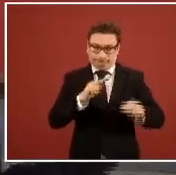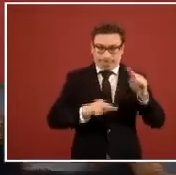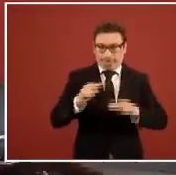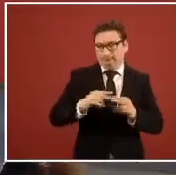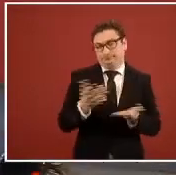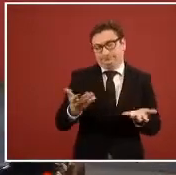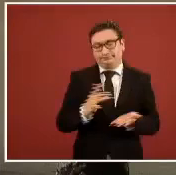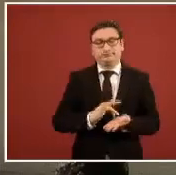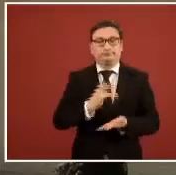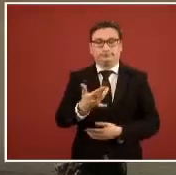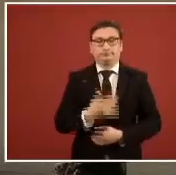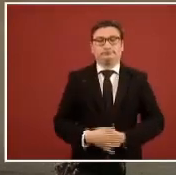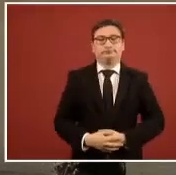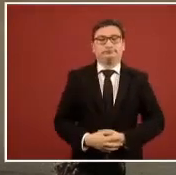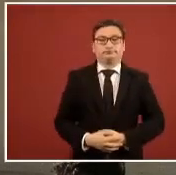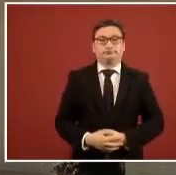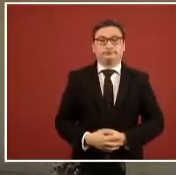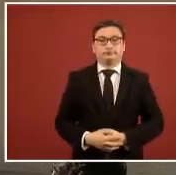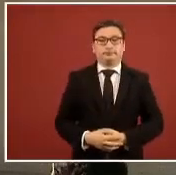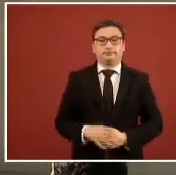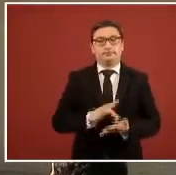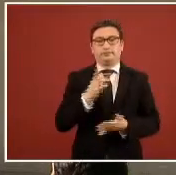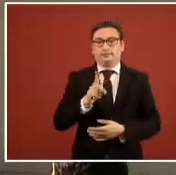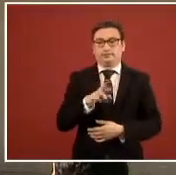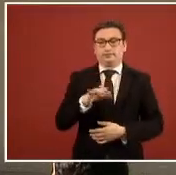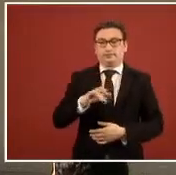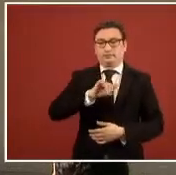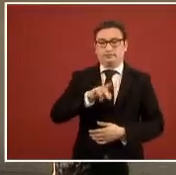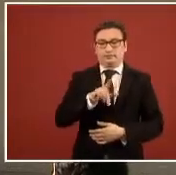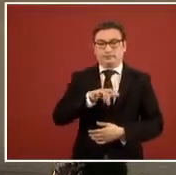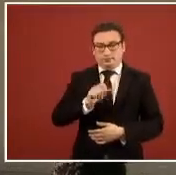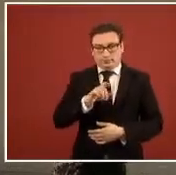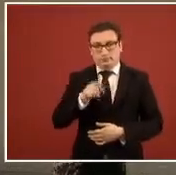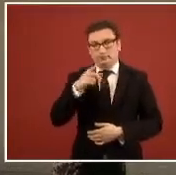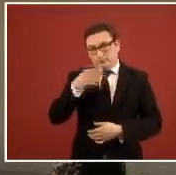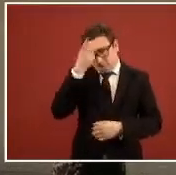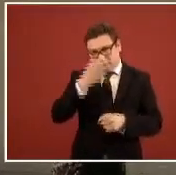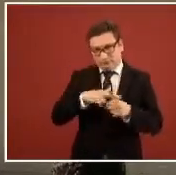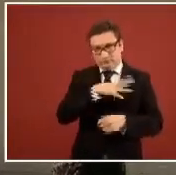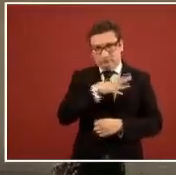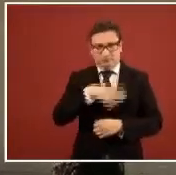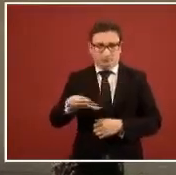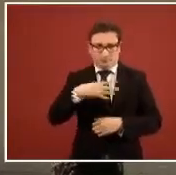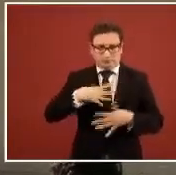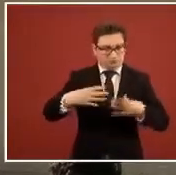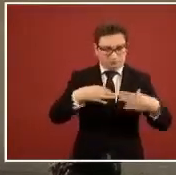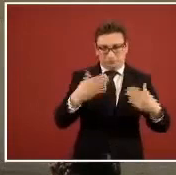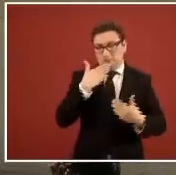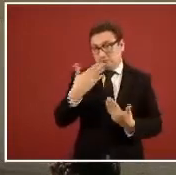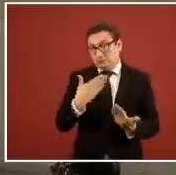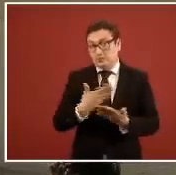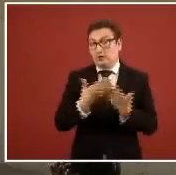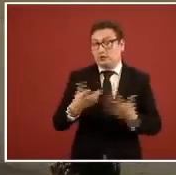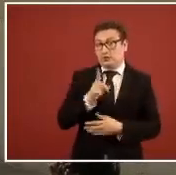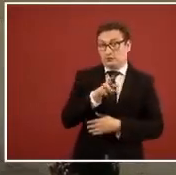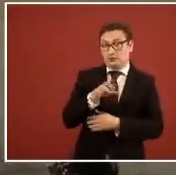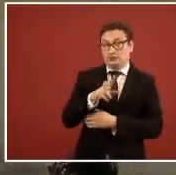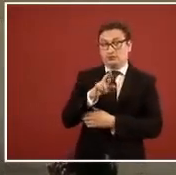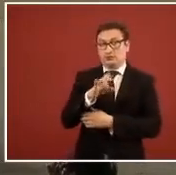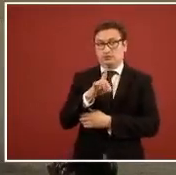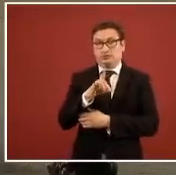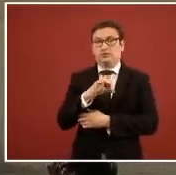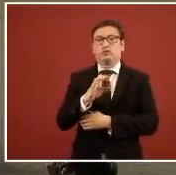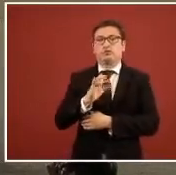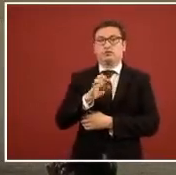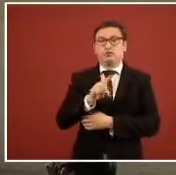Muchas gracias. Gracias, doctor José Luis Salomía, director general de Epidemiología. Le pedimos entonces al doctor Ricardo Cortés